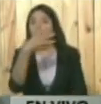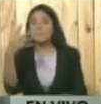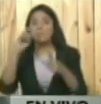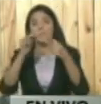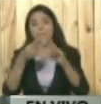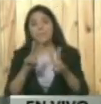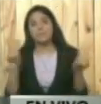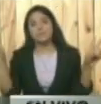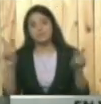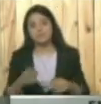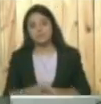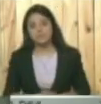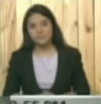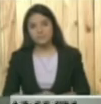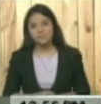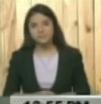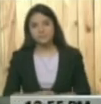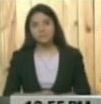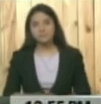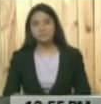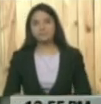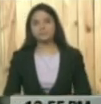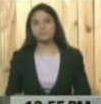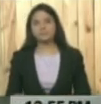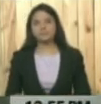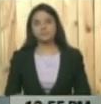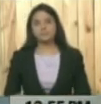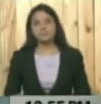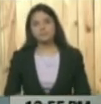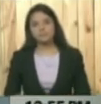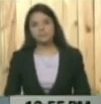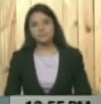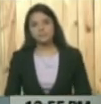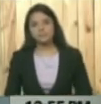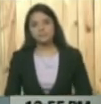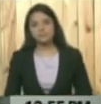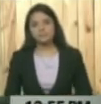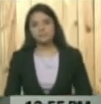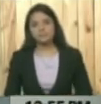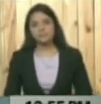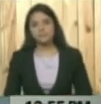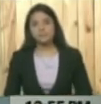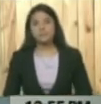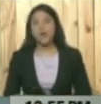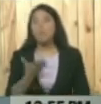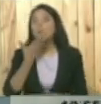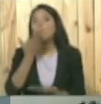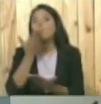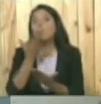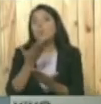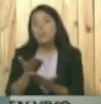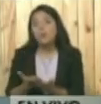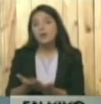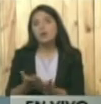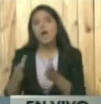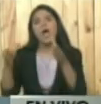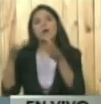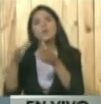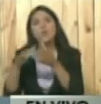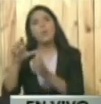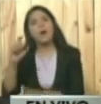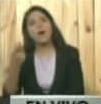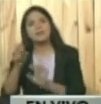paz. Por otra parte, vamos a hacer una propuesta al G77 de